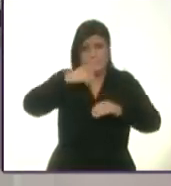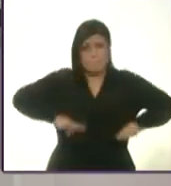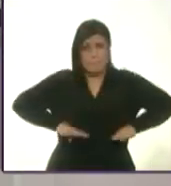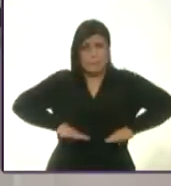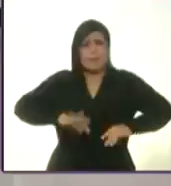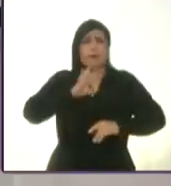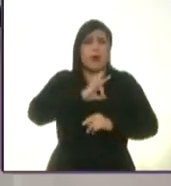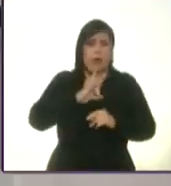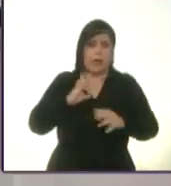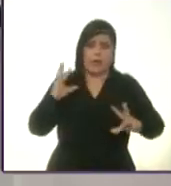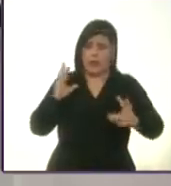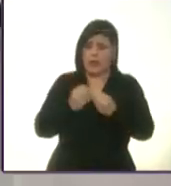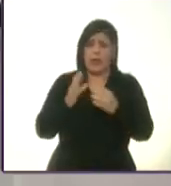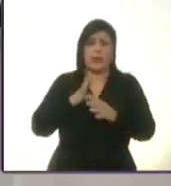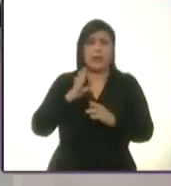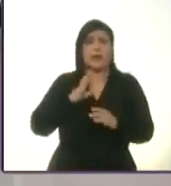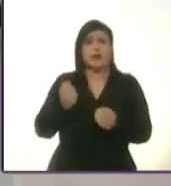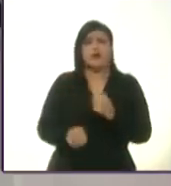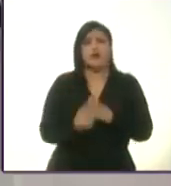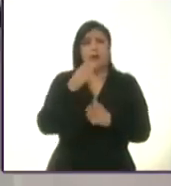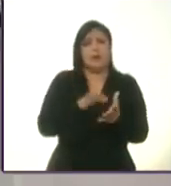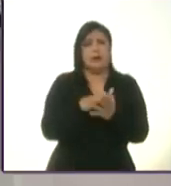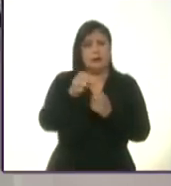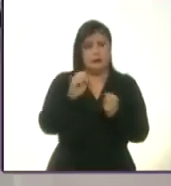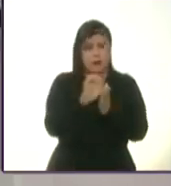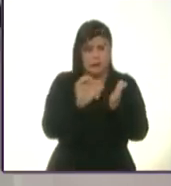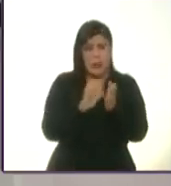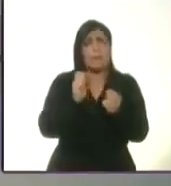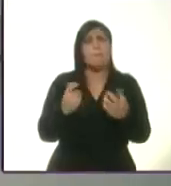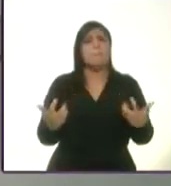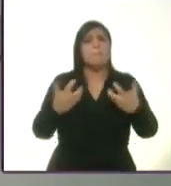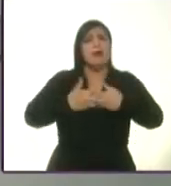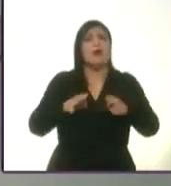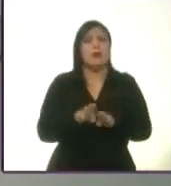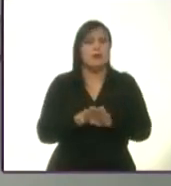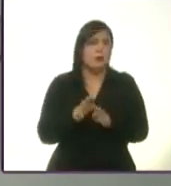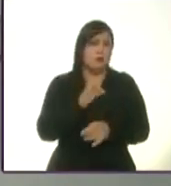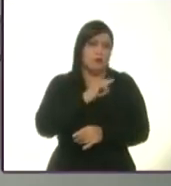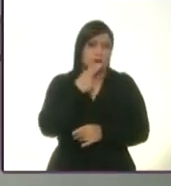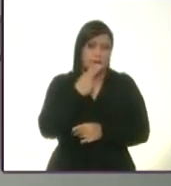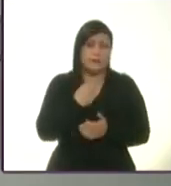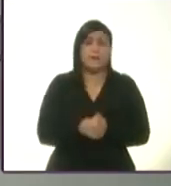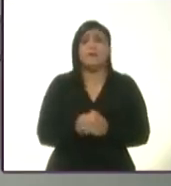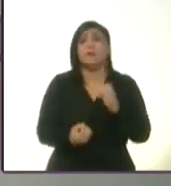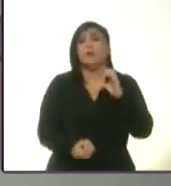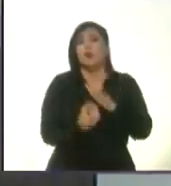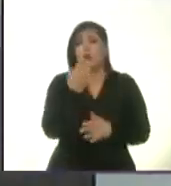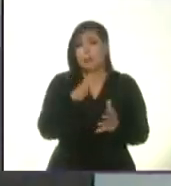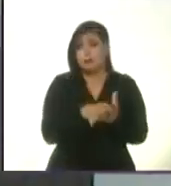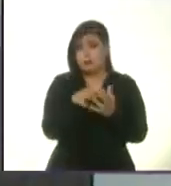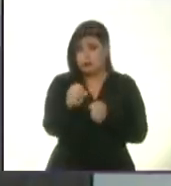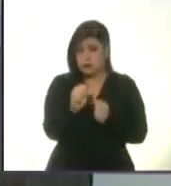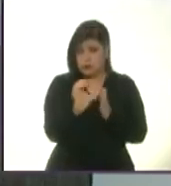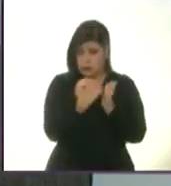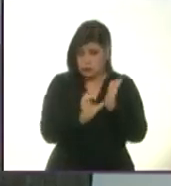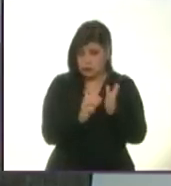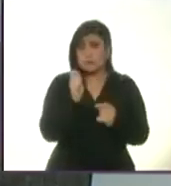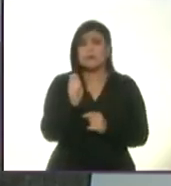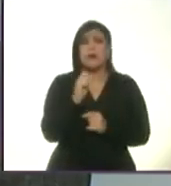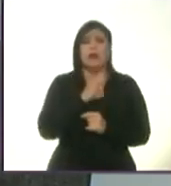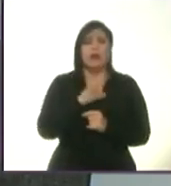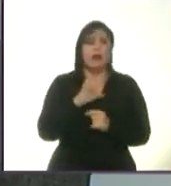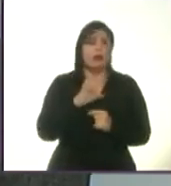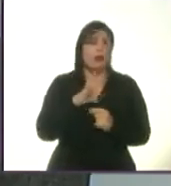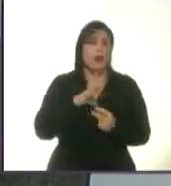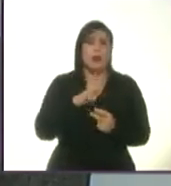existentes y establecidos en la nueva constitución de la ciudad de mexico en la nueva constitución se ha dado un giro a